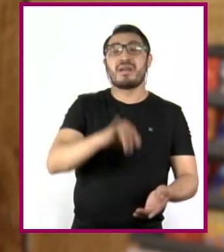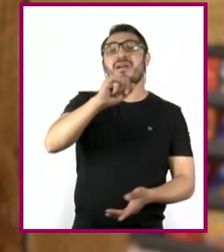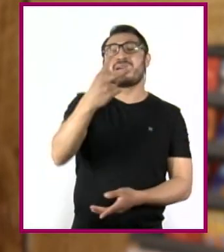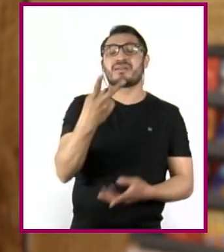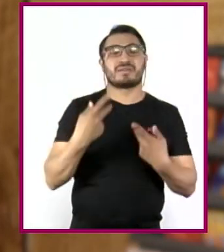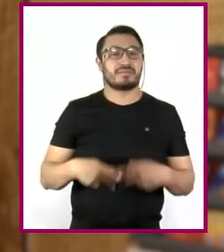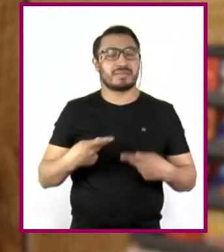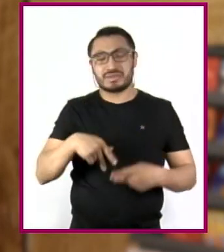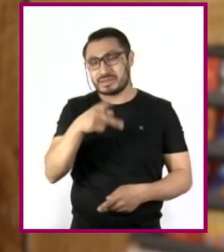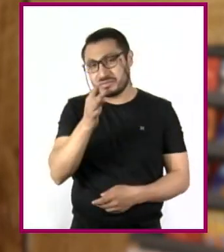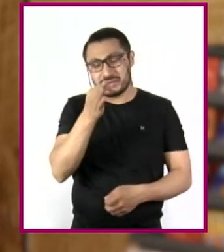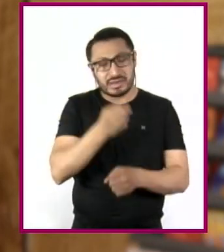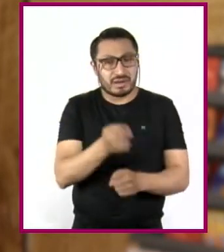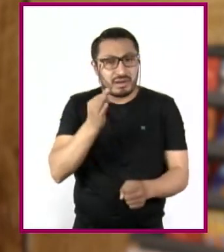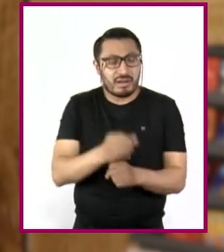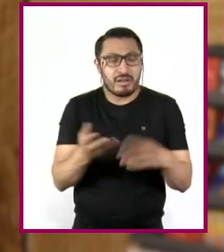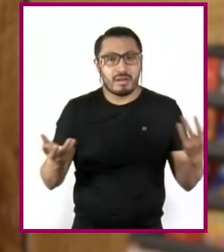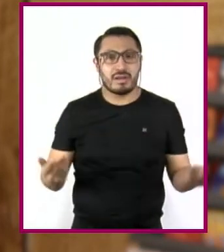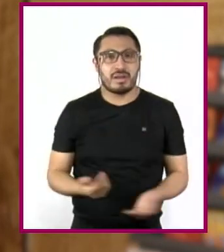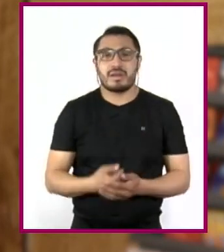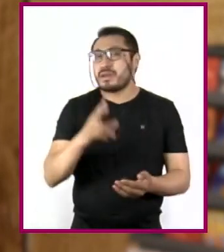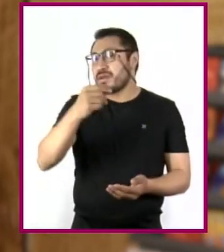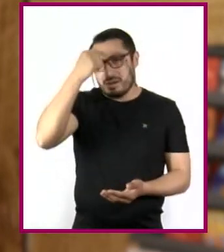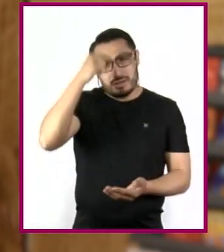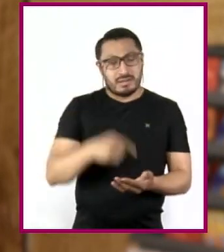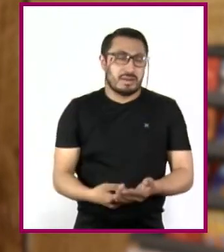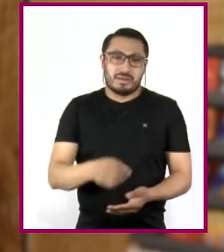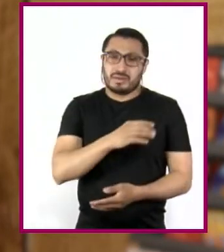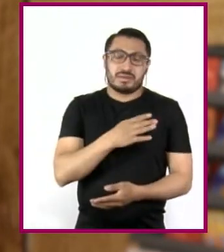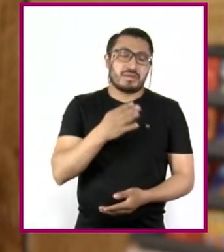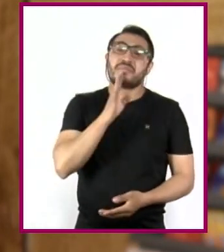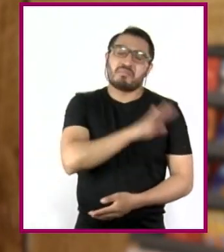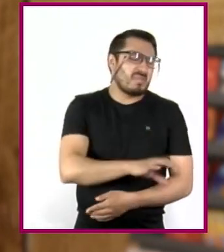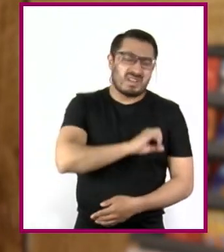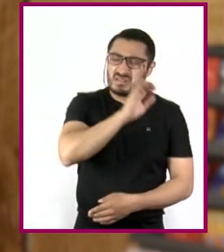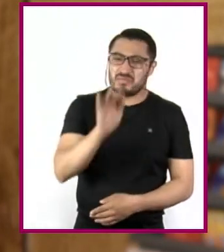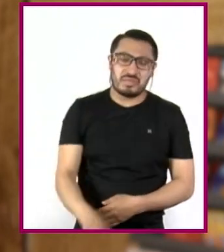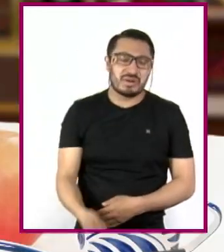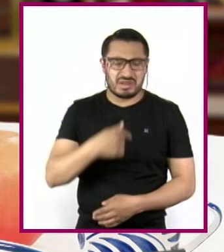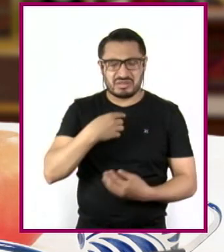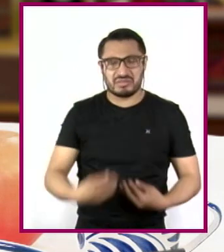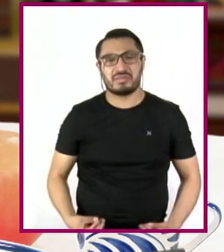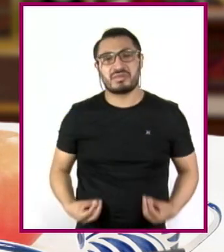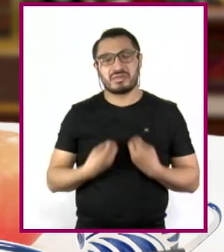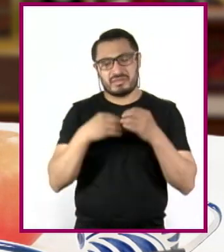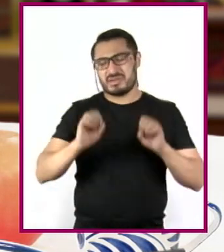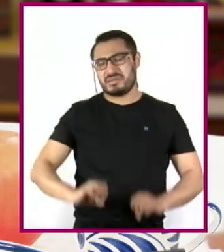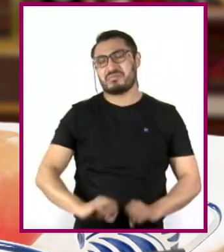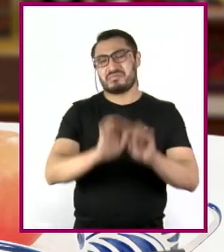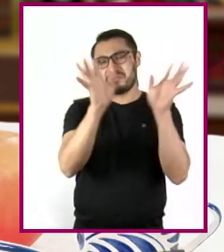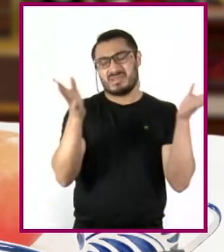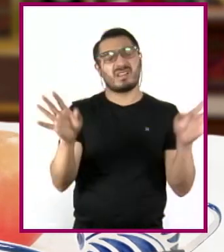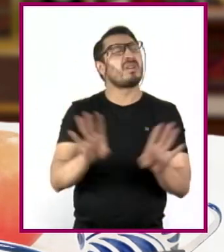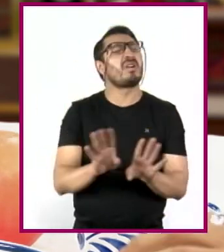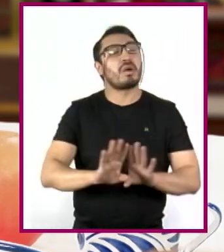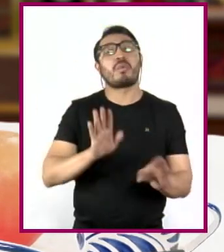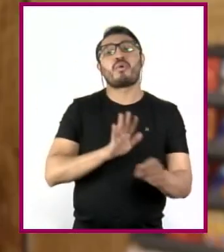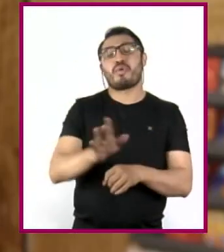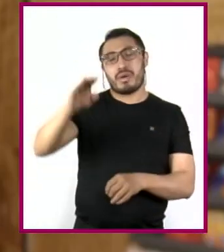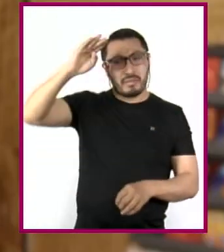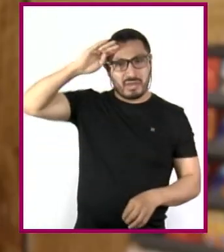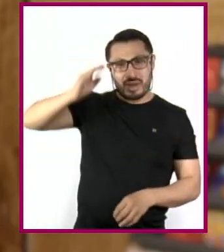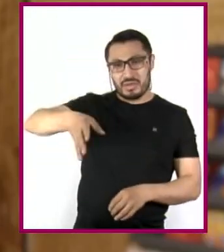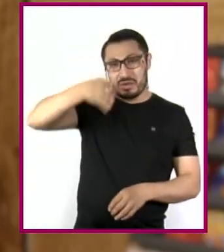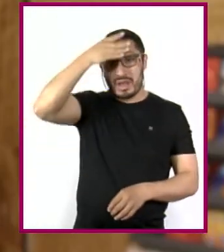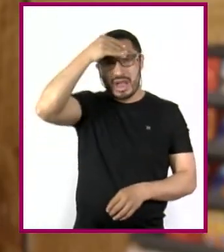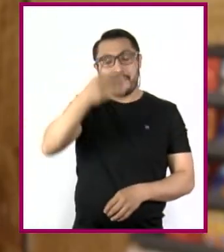personas, pero en este caso, no me parece tan malo morir. Sobreviviré en un sentido muy claro. Lo que pienso, lo que he